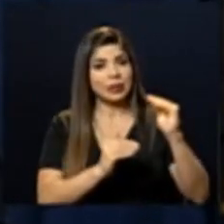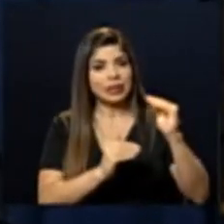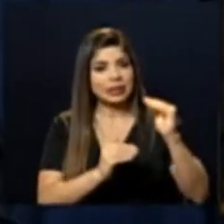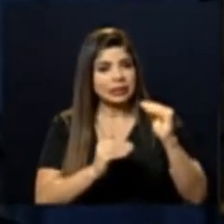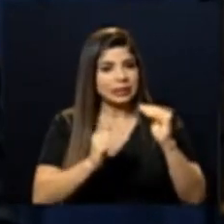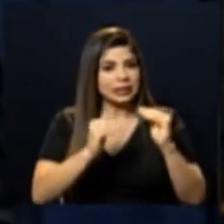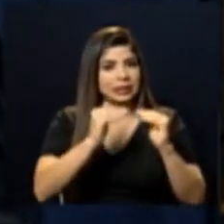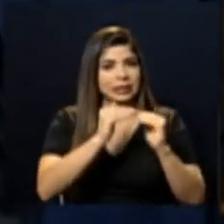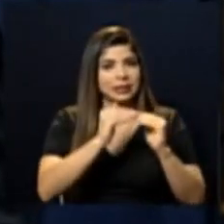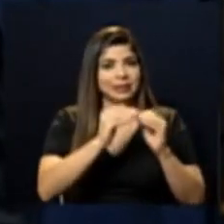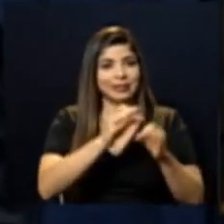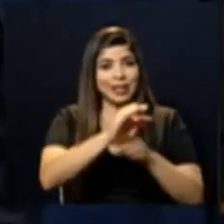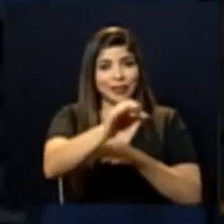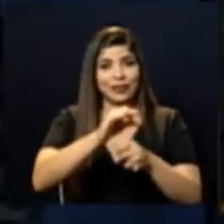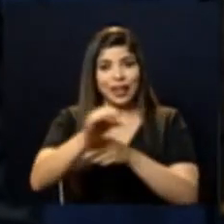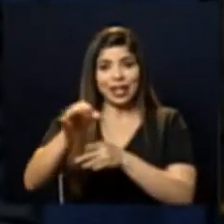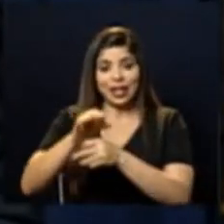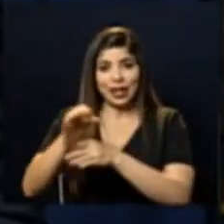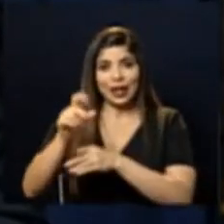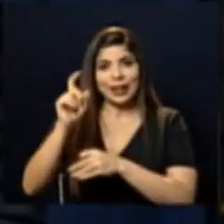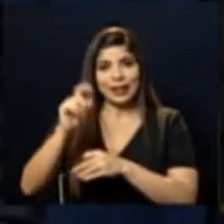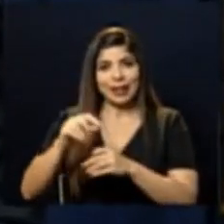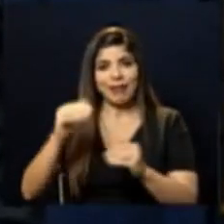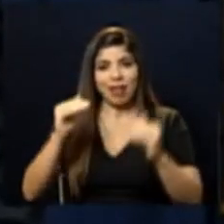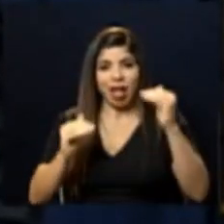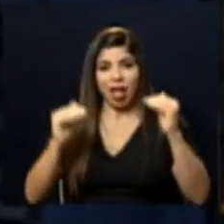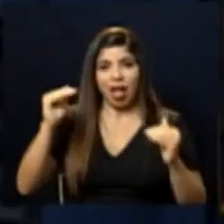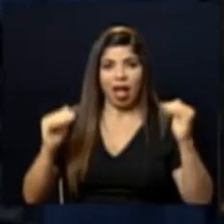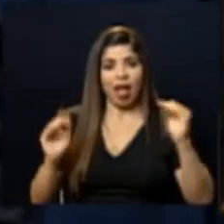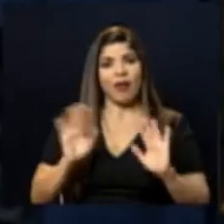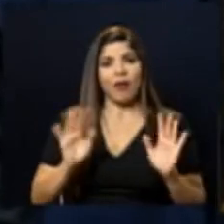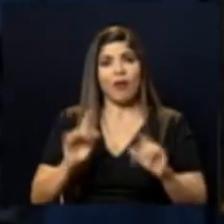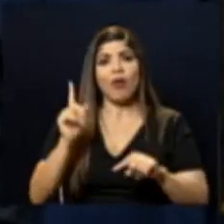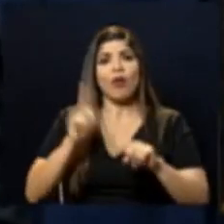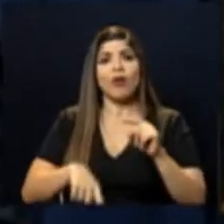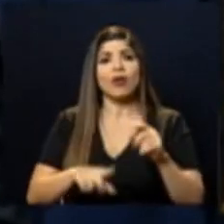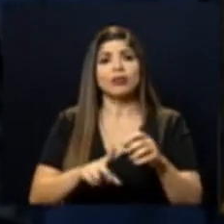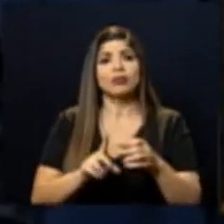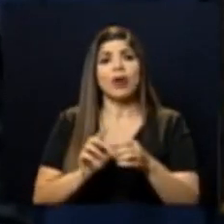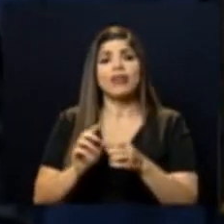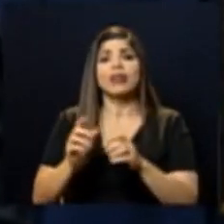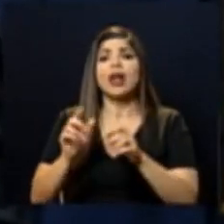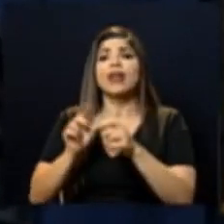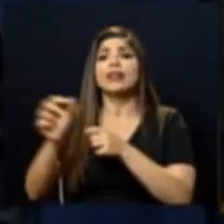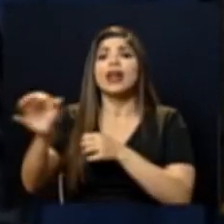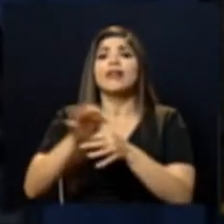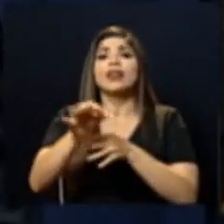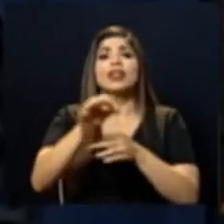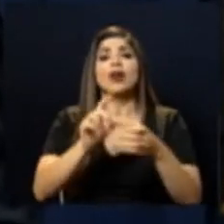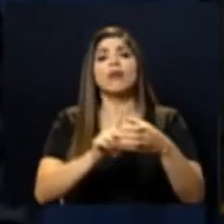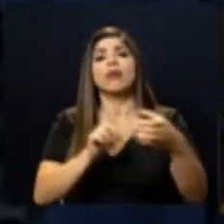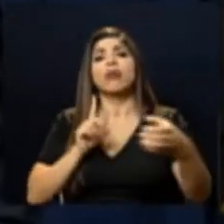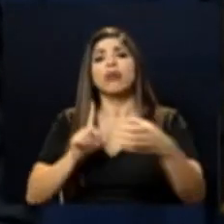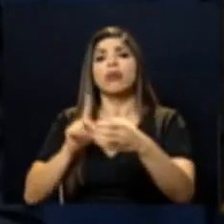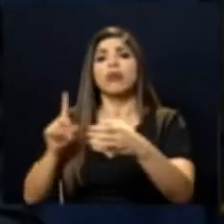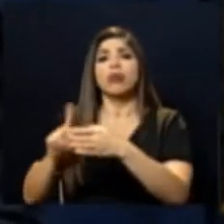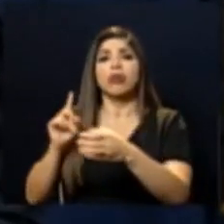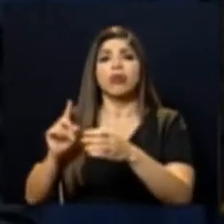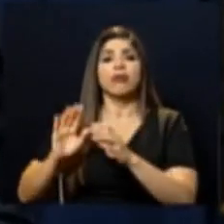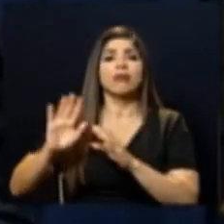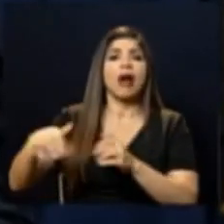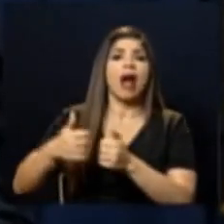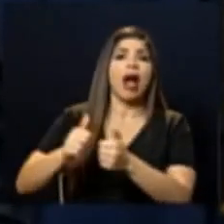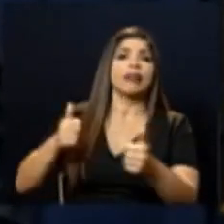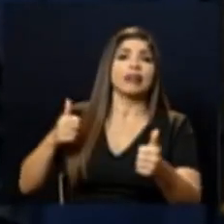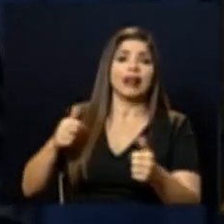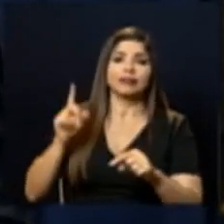entre las distintas regiones. No podemos dejar atrás a ningún territorio ni a ninguna persona. Y